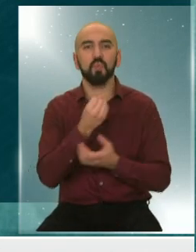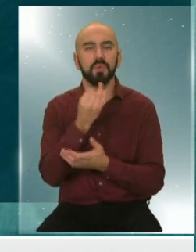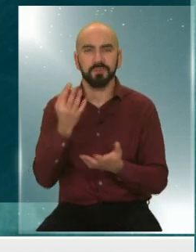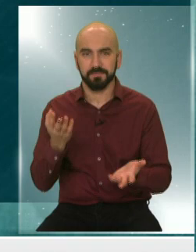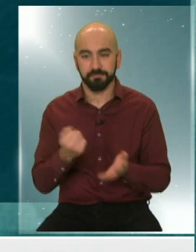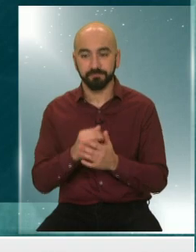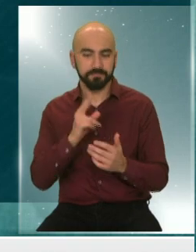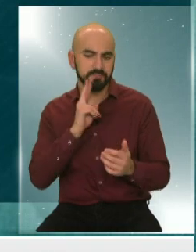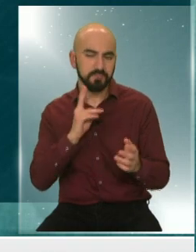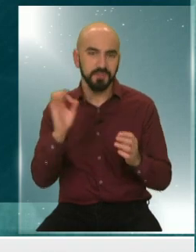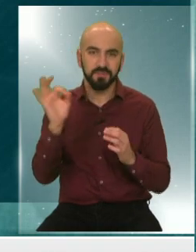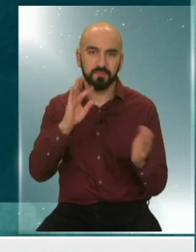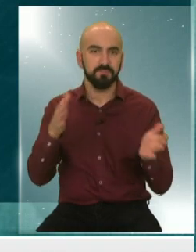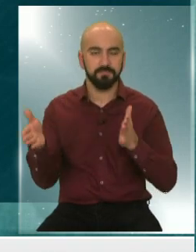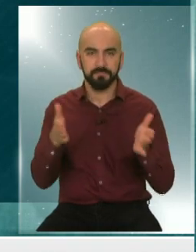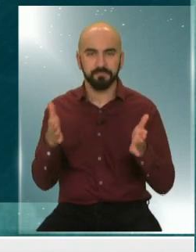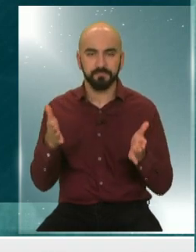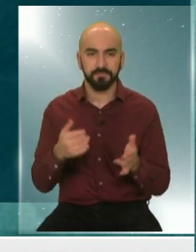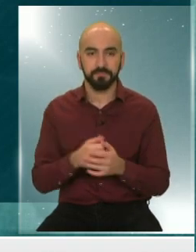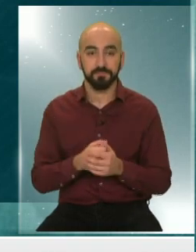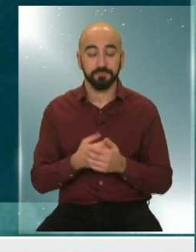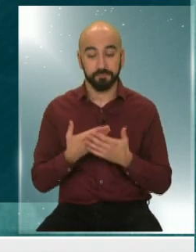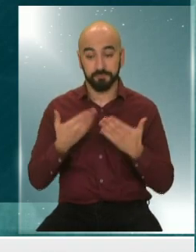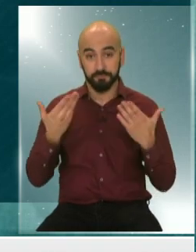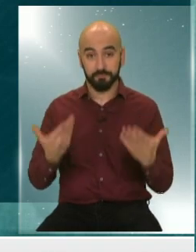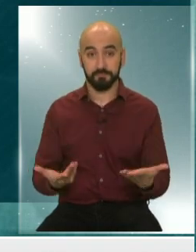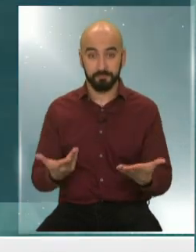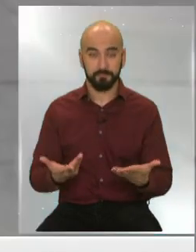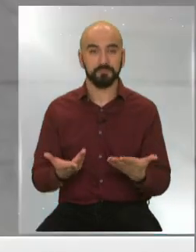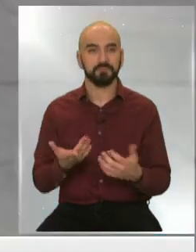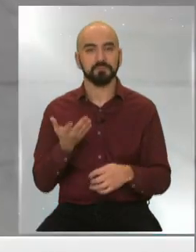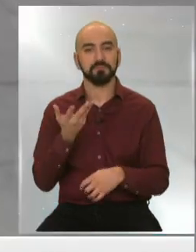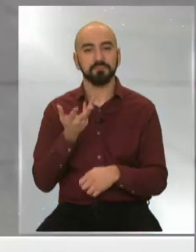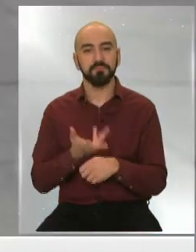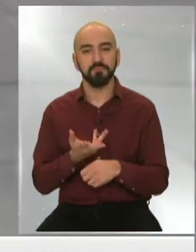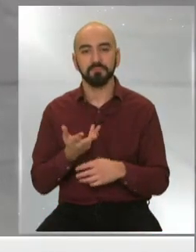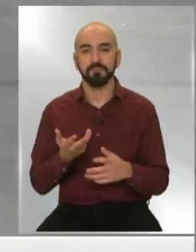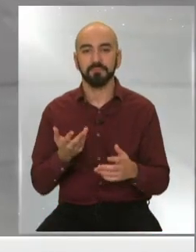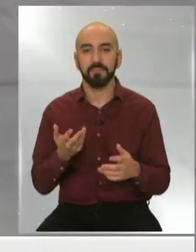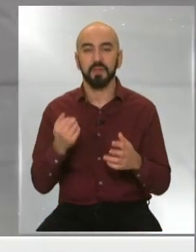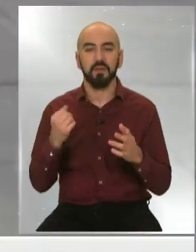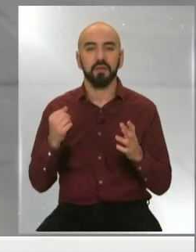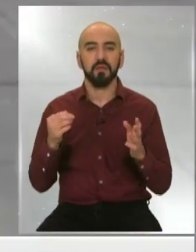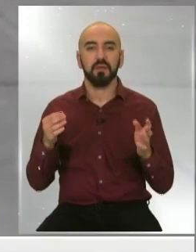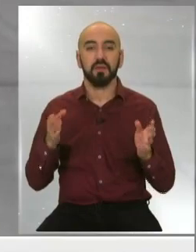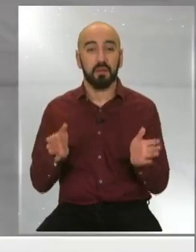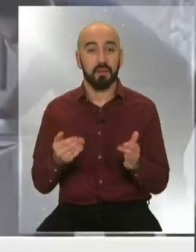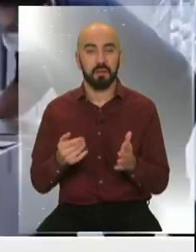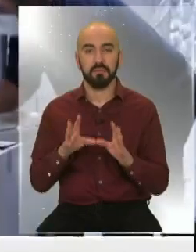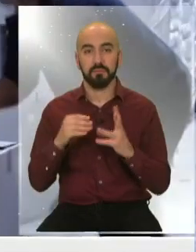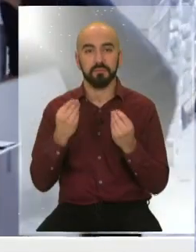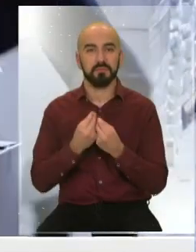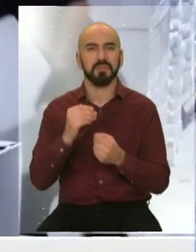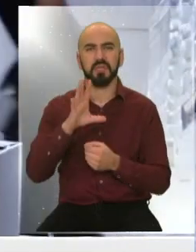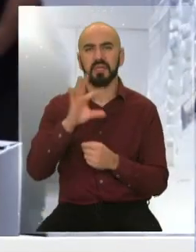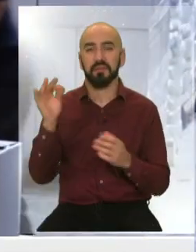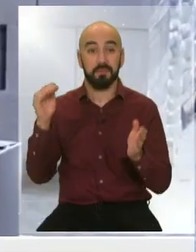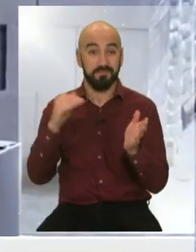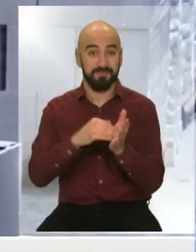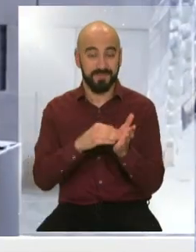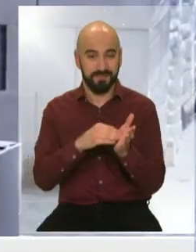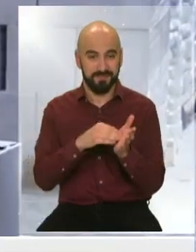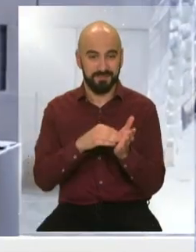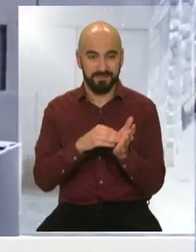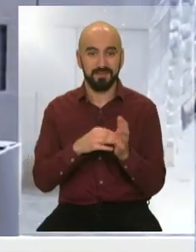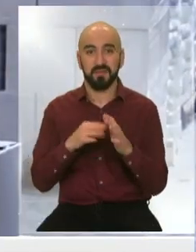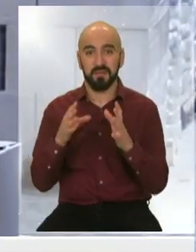entre el día viernes y sábado, intendente? Hoy día tenemos una cadena de producción y de entrega de 500.000 cajas. Las